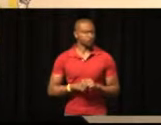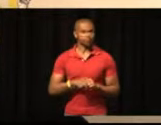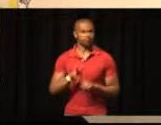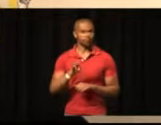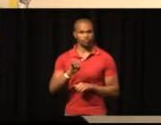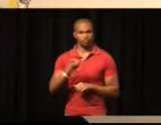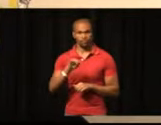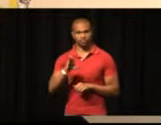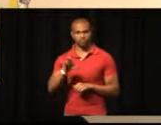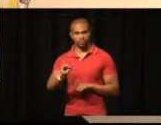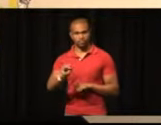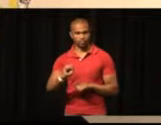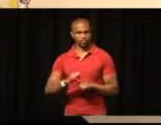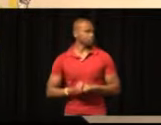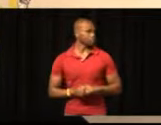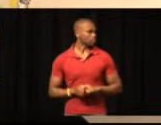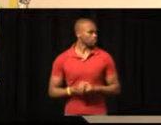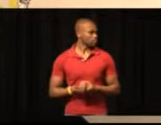Vinicius del SESC.